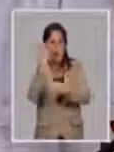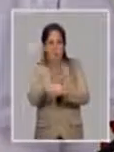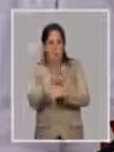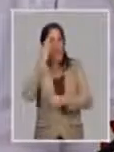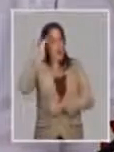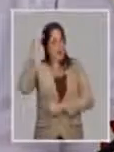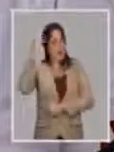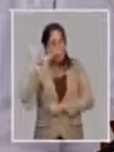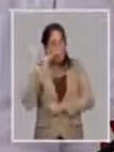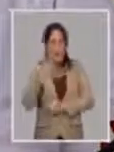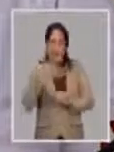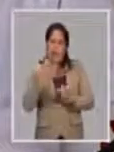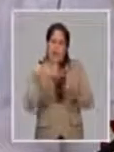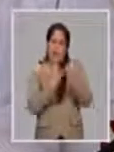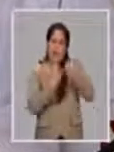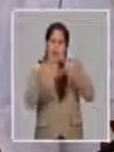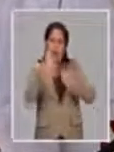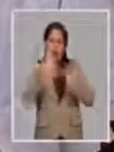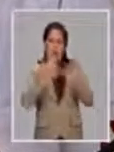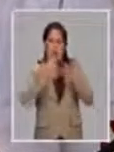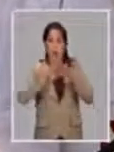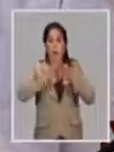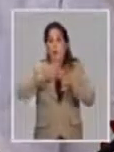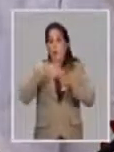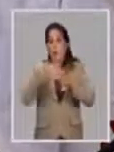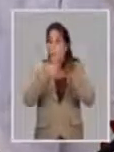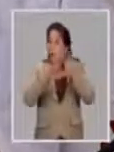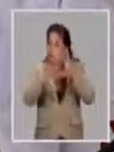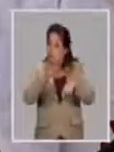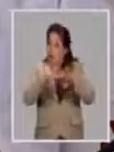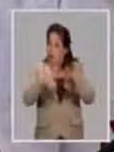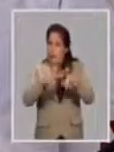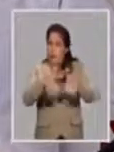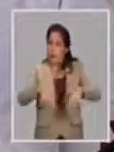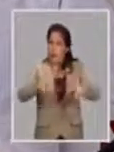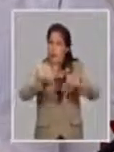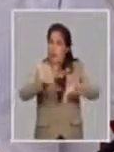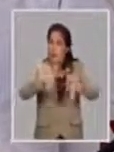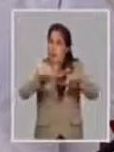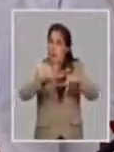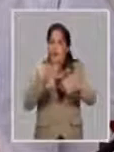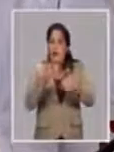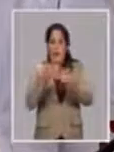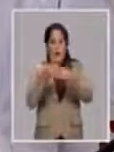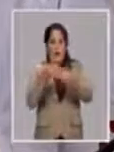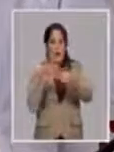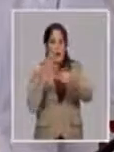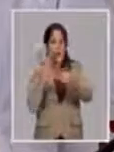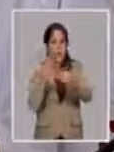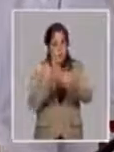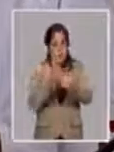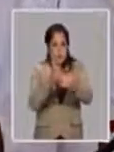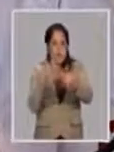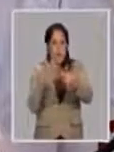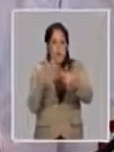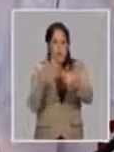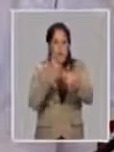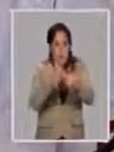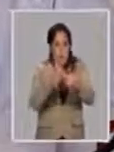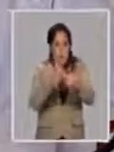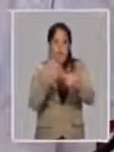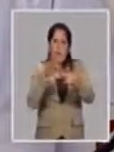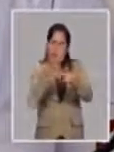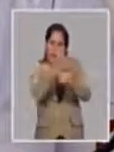desarrollan vacunas, uno debe tener alternativas, porque después, en dependencia de las condiciones en que se aplica, los grupos de edad,